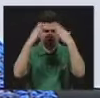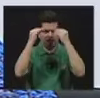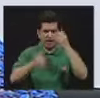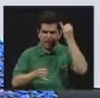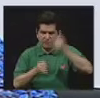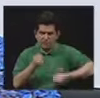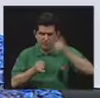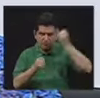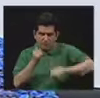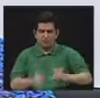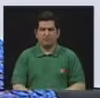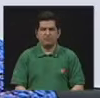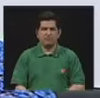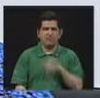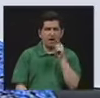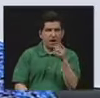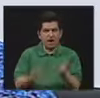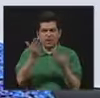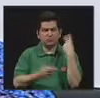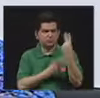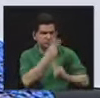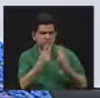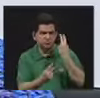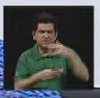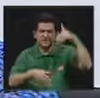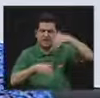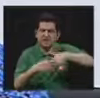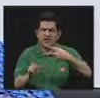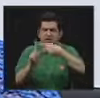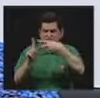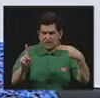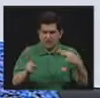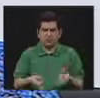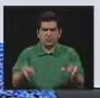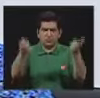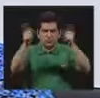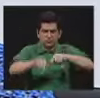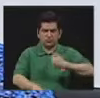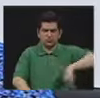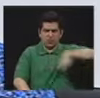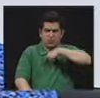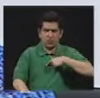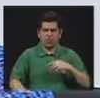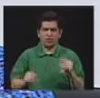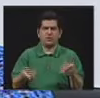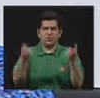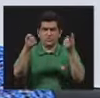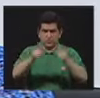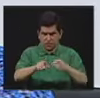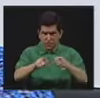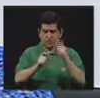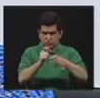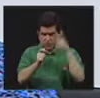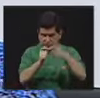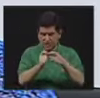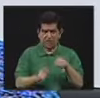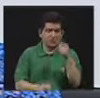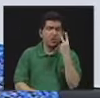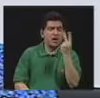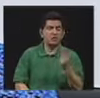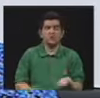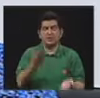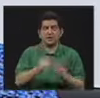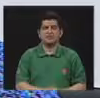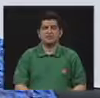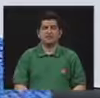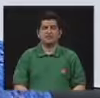presenta, entonces en el informe final. Y aunque ellos den la gira dentro del hotel, porque así fue en nuestro caso, por ejemplo,